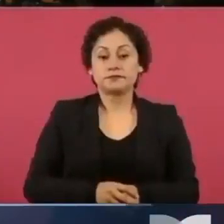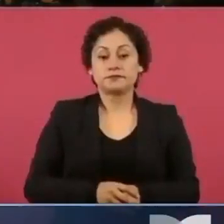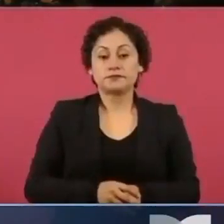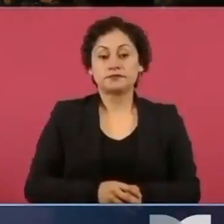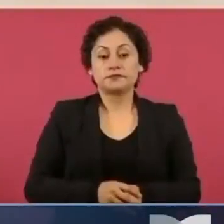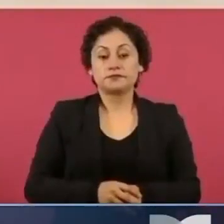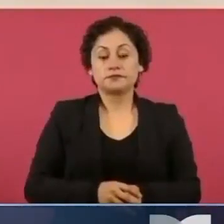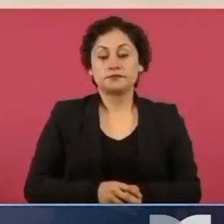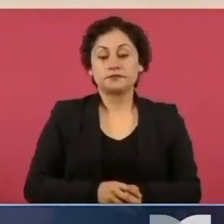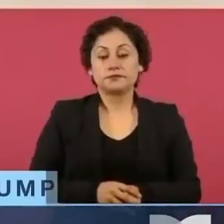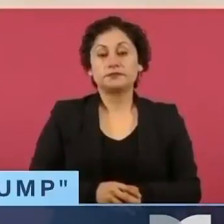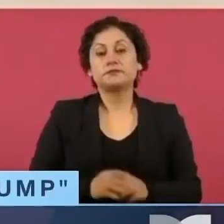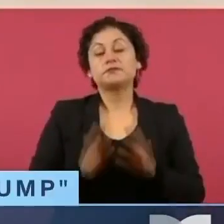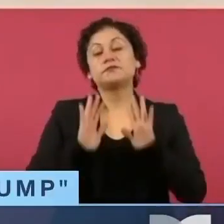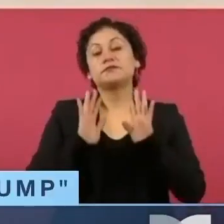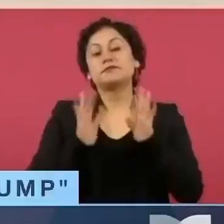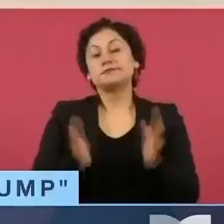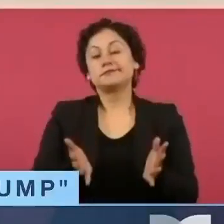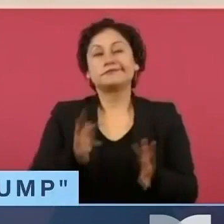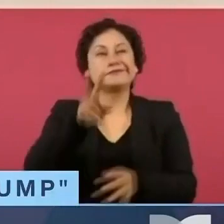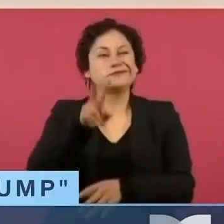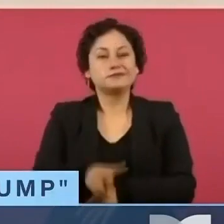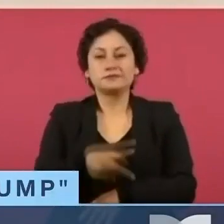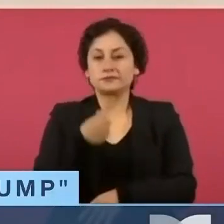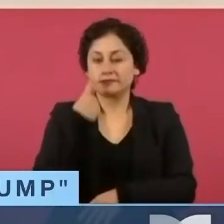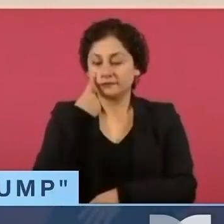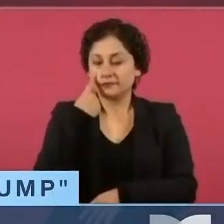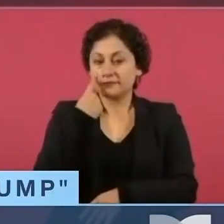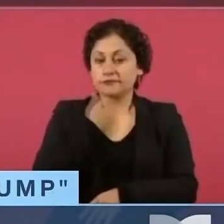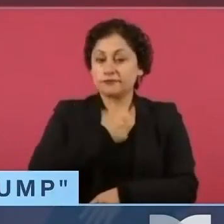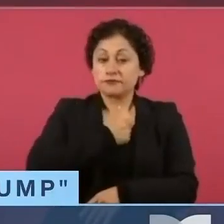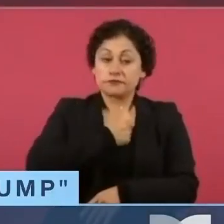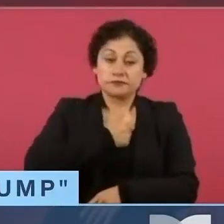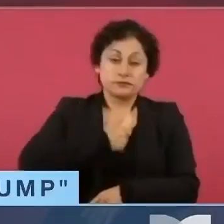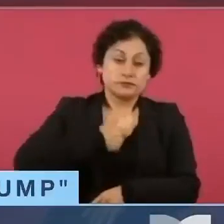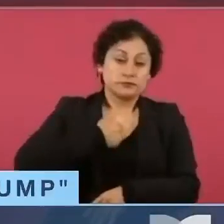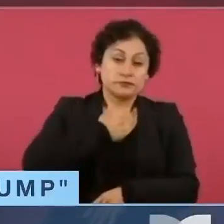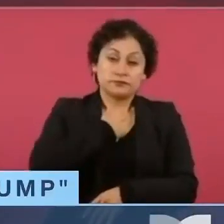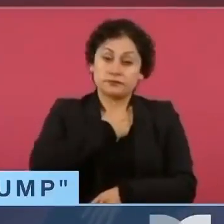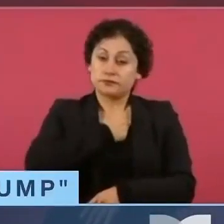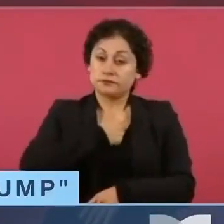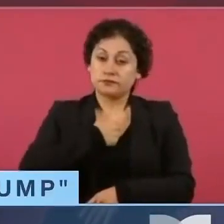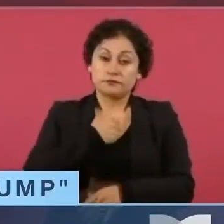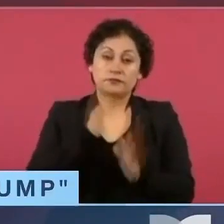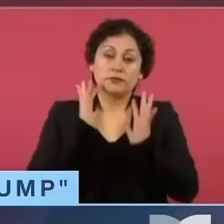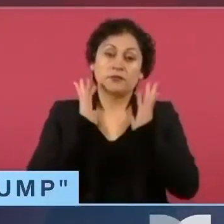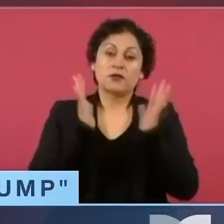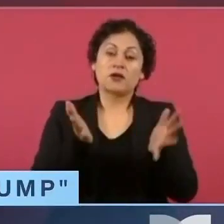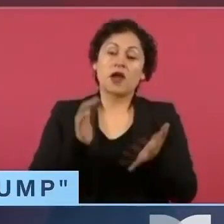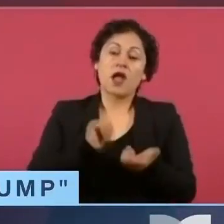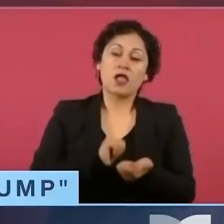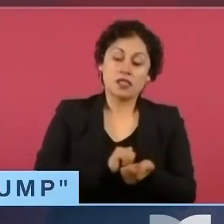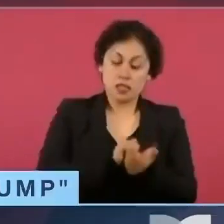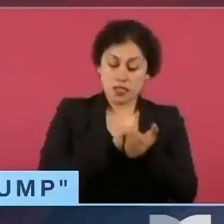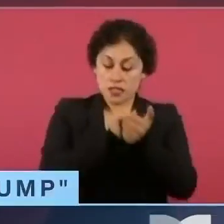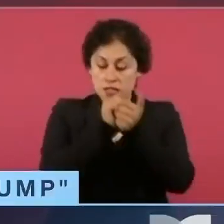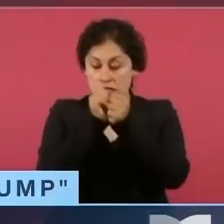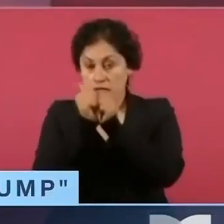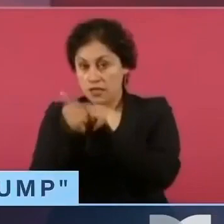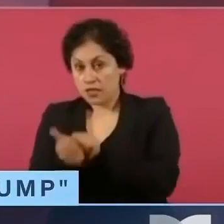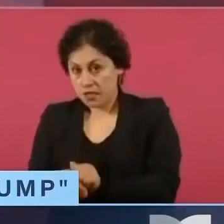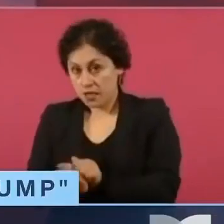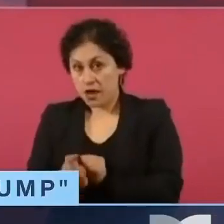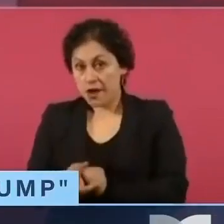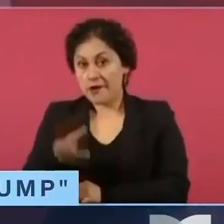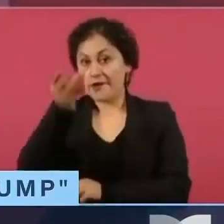ser más antiinmigrante que Donald Trump. Esto ocurre luego que DeSantis propusiera enviar fuerzas especiales a México